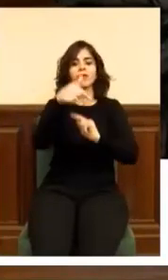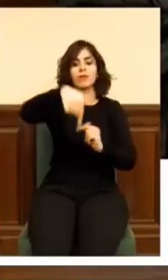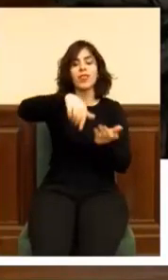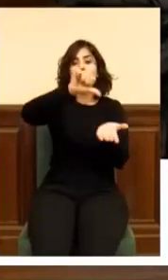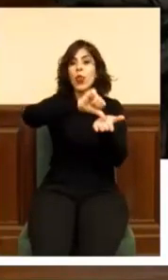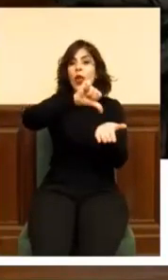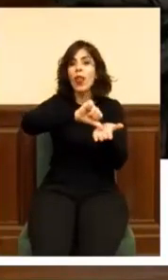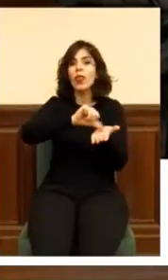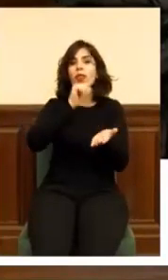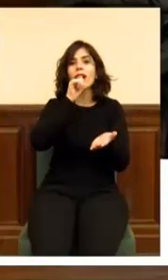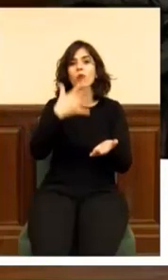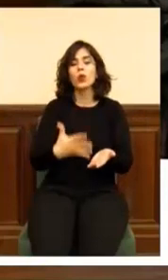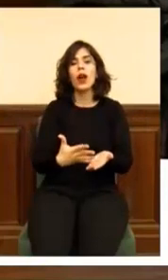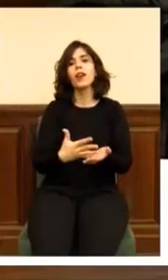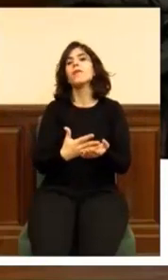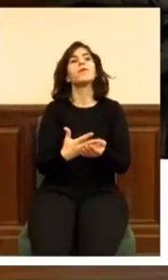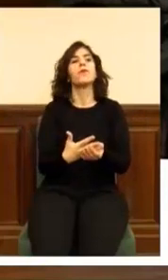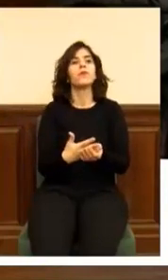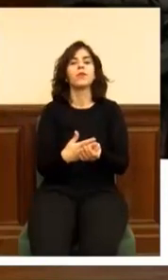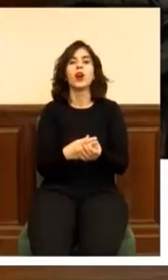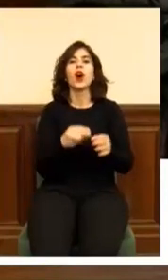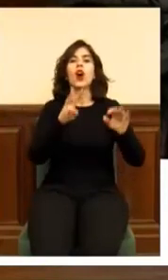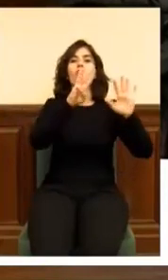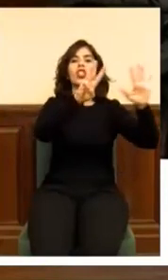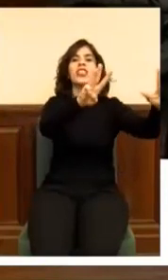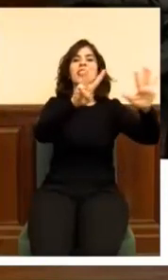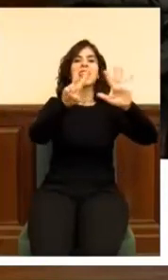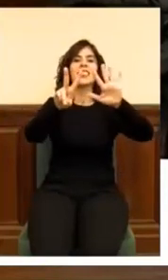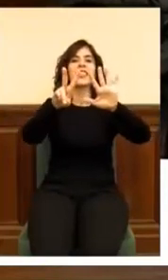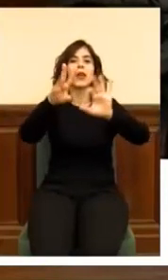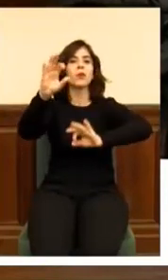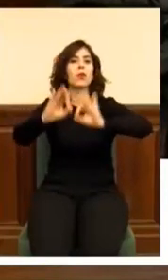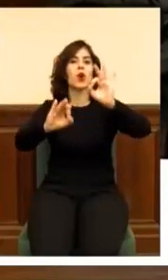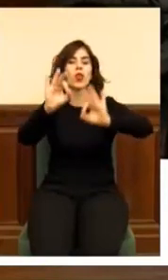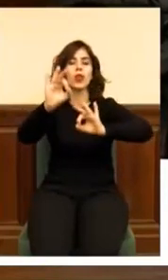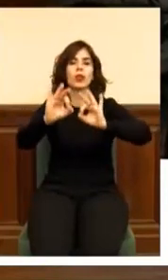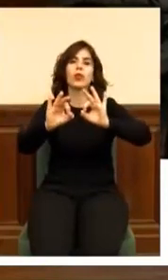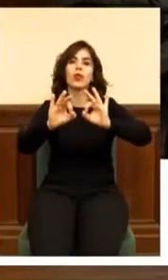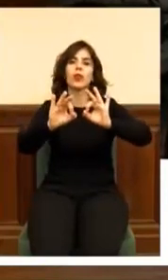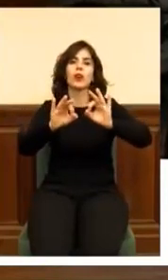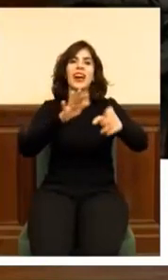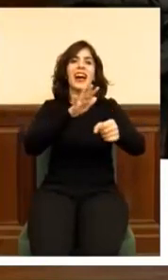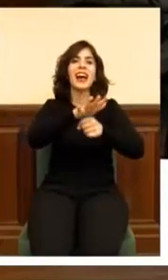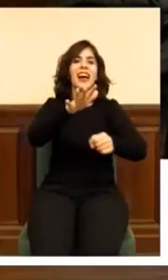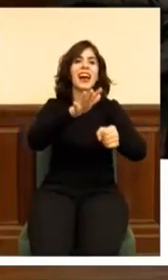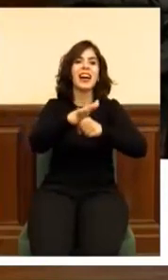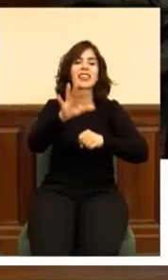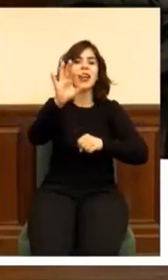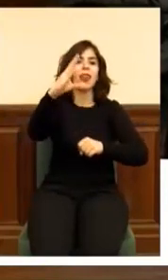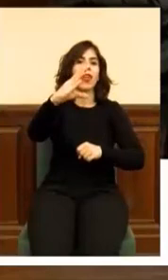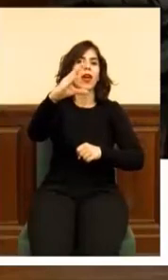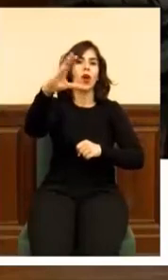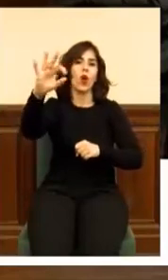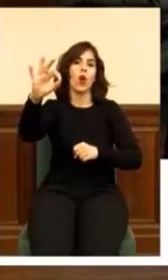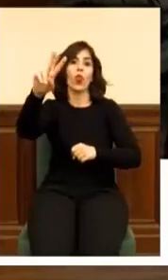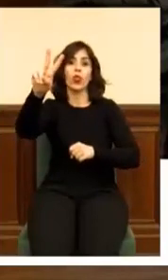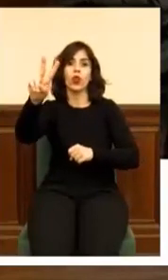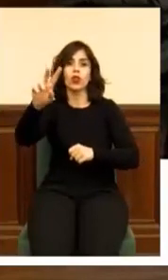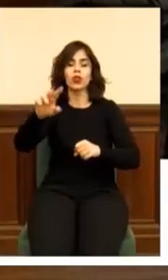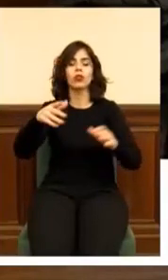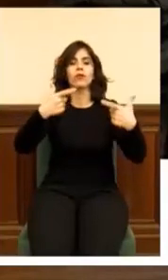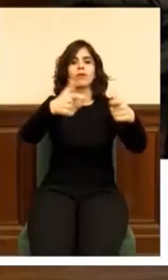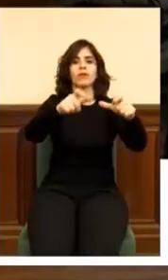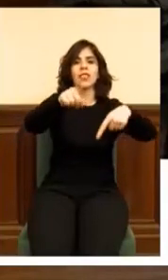actualmente, el 87% de las emisiones de gases de efecto invernadero del sector